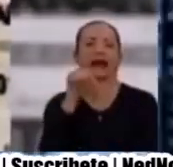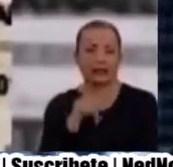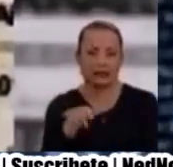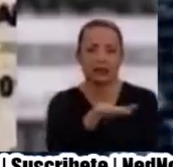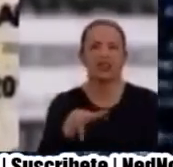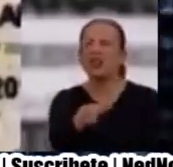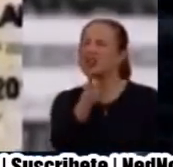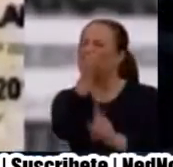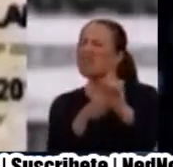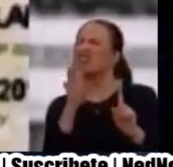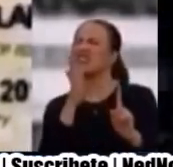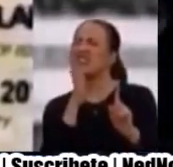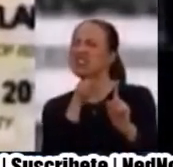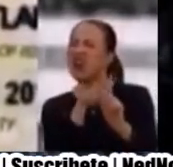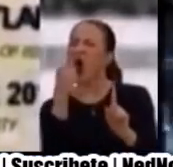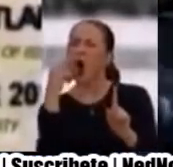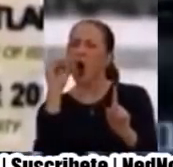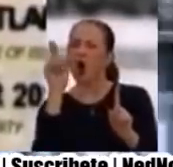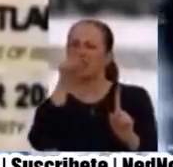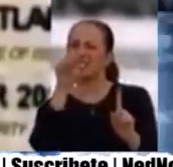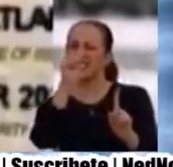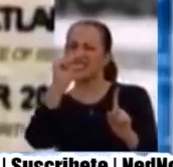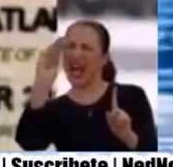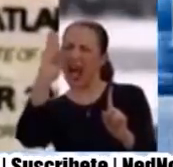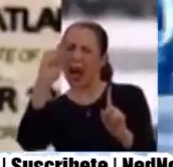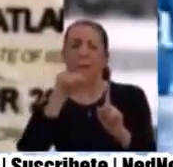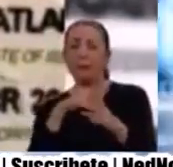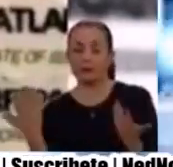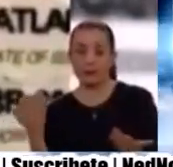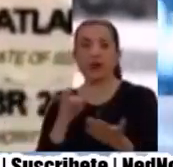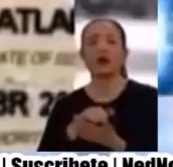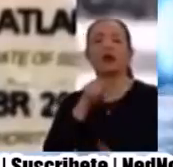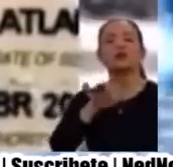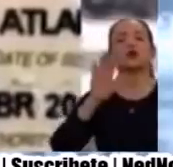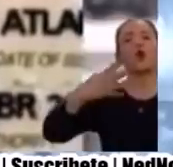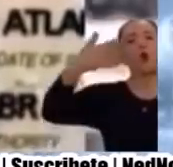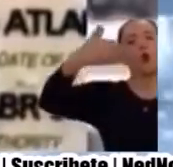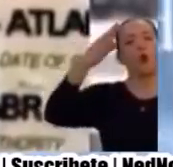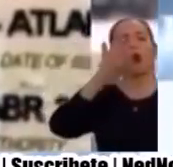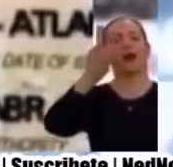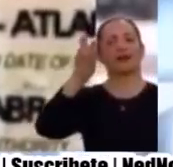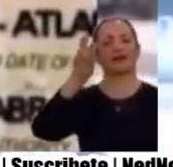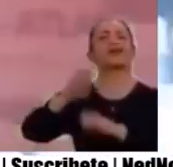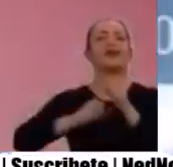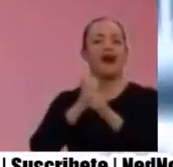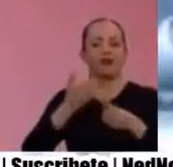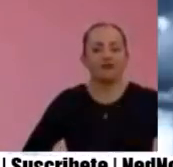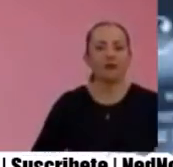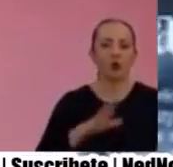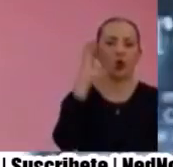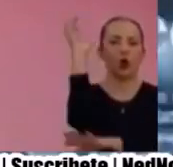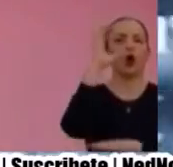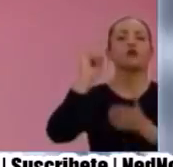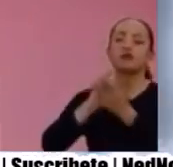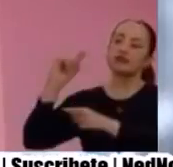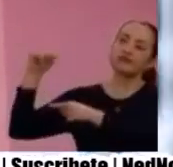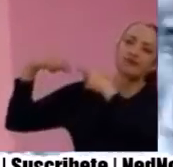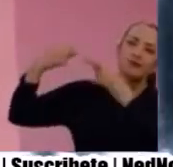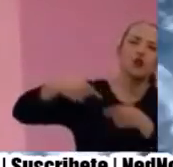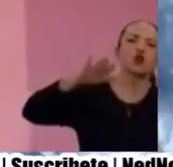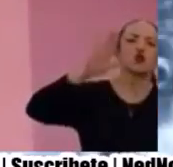la base de la opinión judicial favorable que entregó la procuraduría general de la república enviada el pasado 8 de